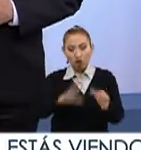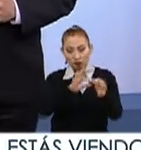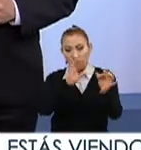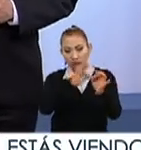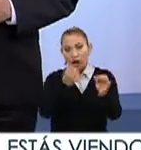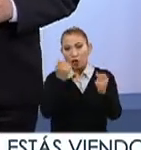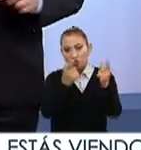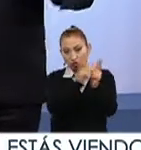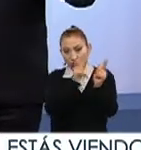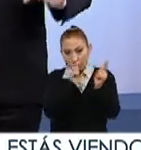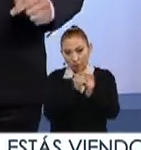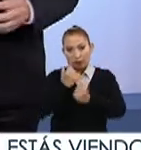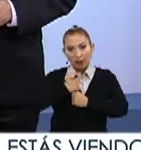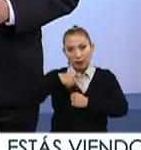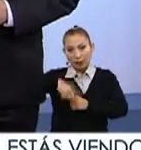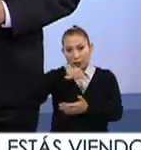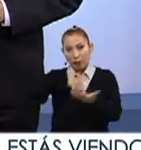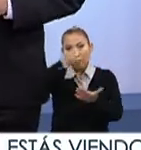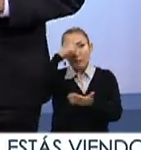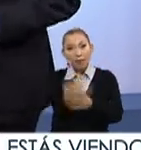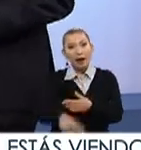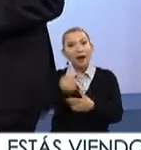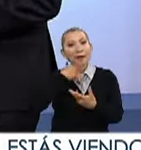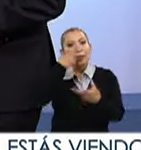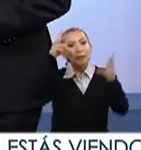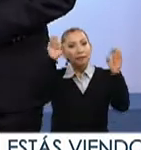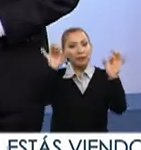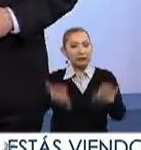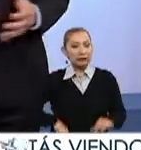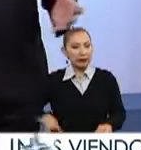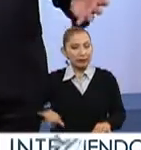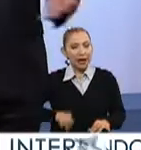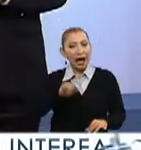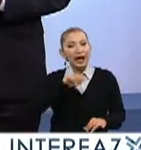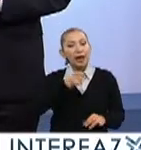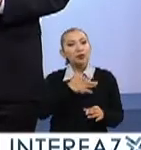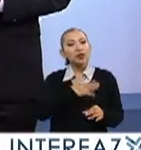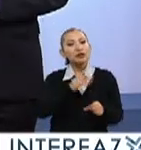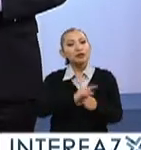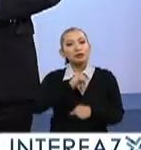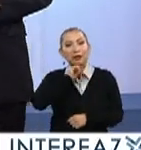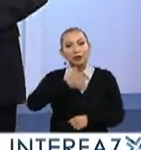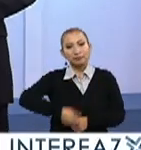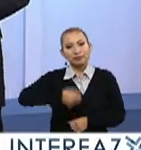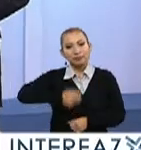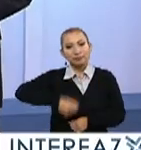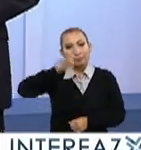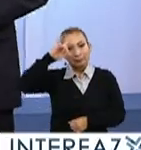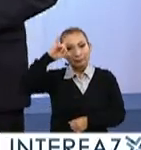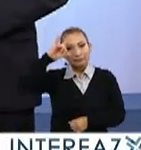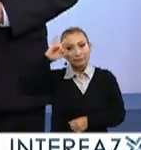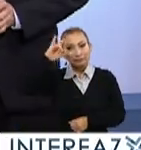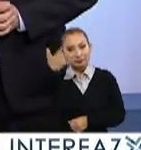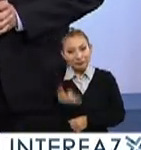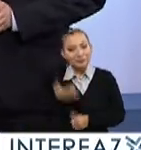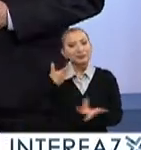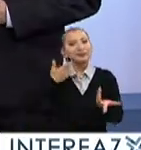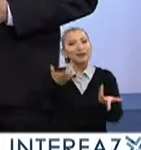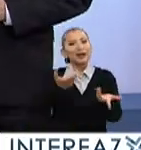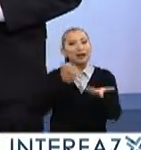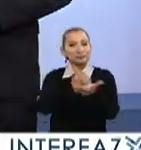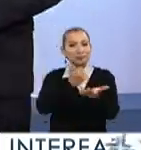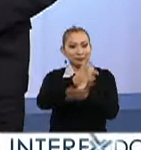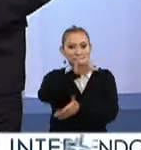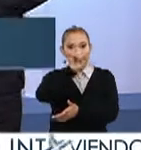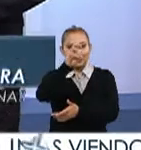varios elementos de las Fuerzas Armadas aquí en el estudio para hablar de temas muy interesantes. Ana Cristina, muy buenos días. Saludamos también con mucho gusto a Griselda Yebra, quien se